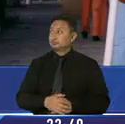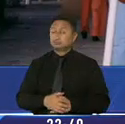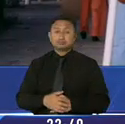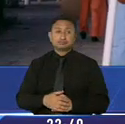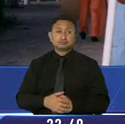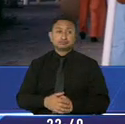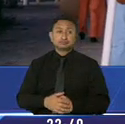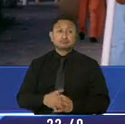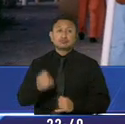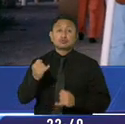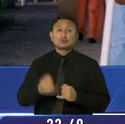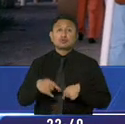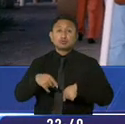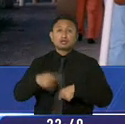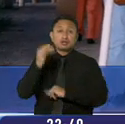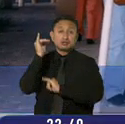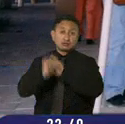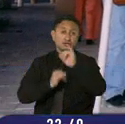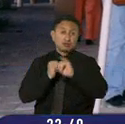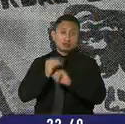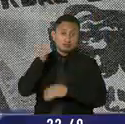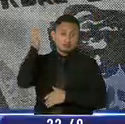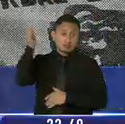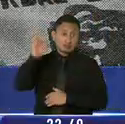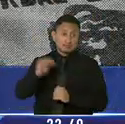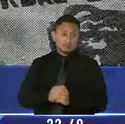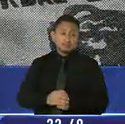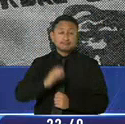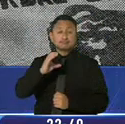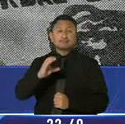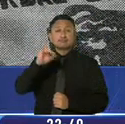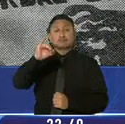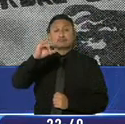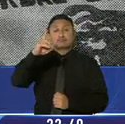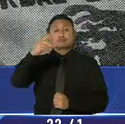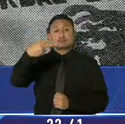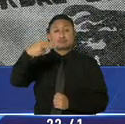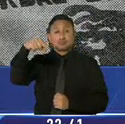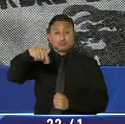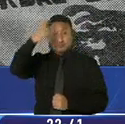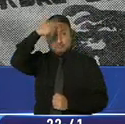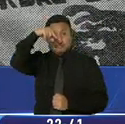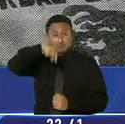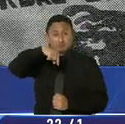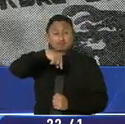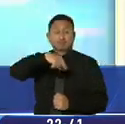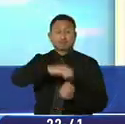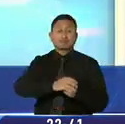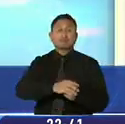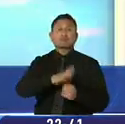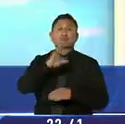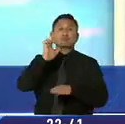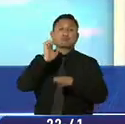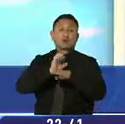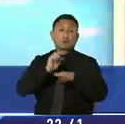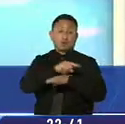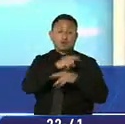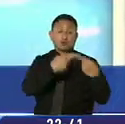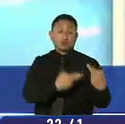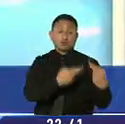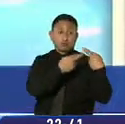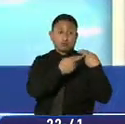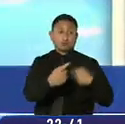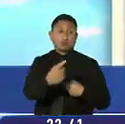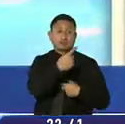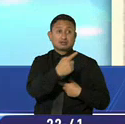a instancias internacionales. La CIDH determinó en su sentencia que el Estado ecuatoriano es responsable por la desaparición del